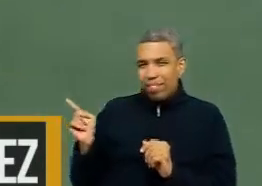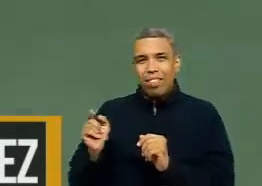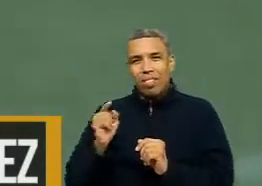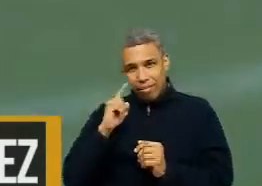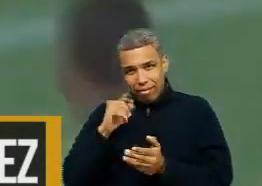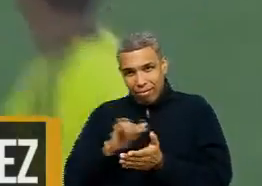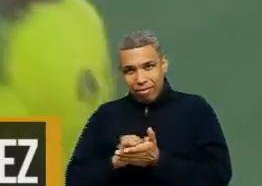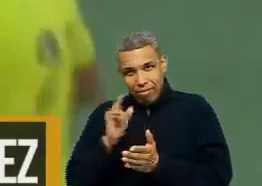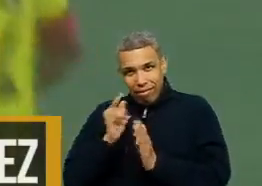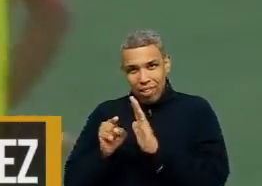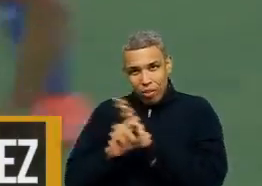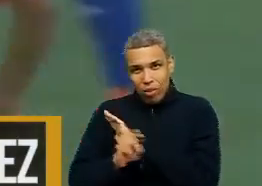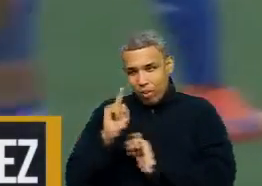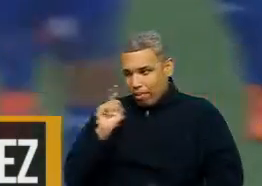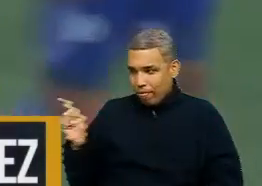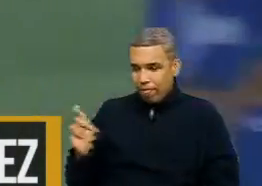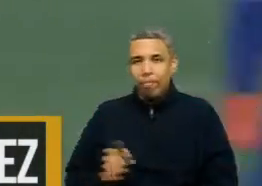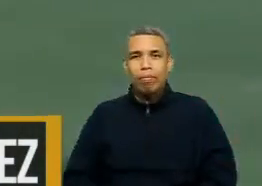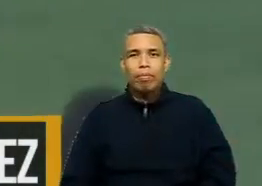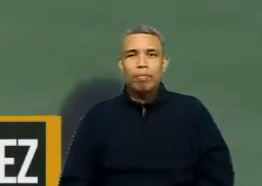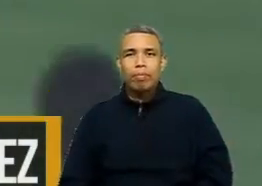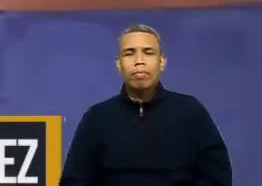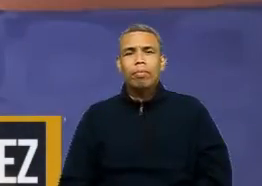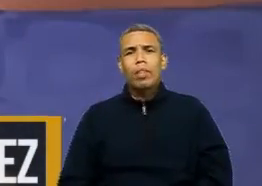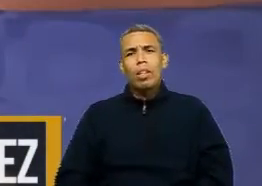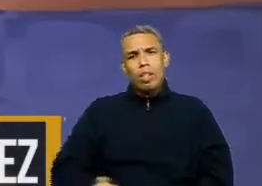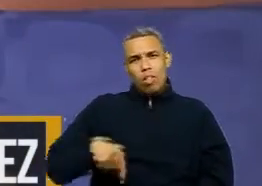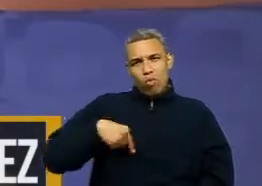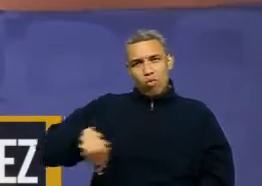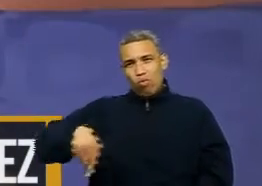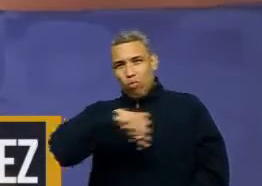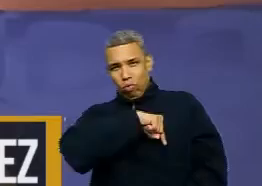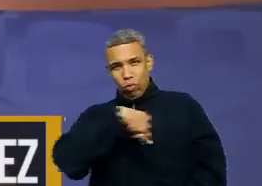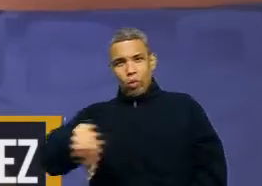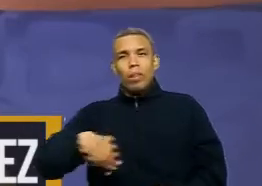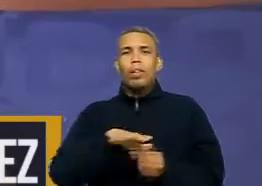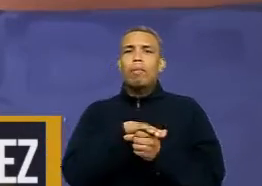supuesto. Pues aquí en Minas del Paraíso, en el Minas del Paraíso,